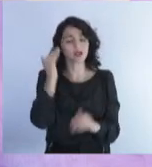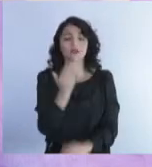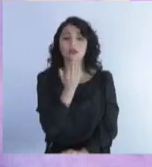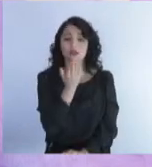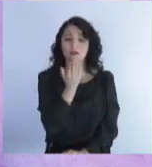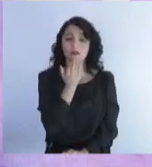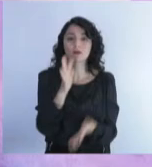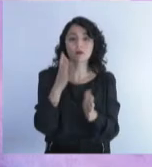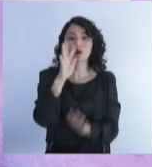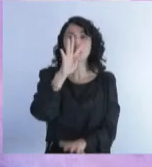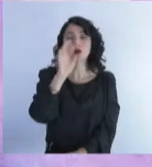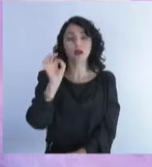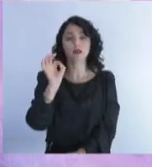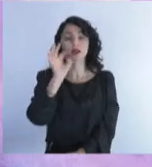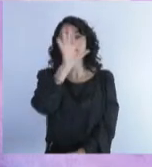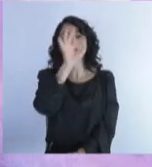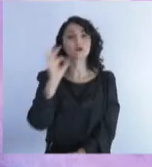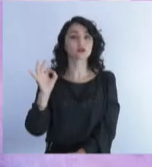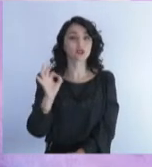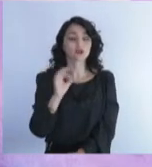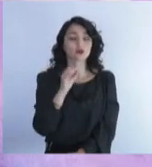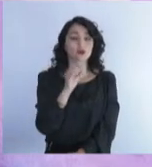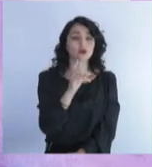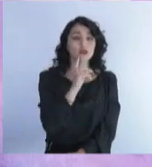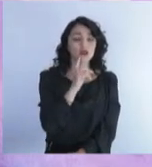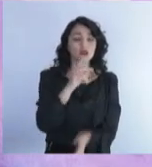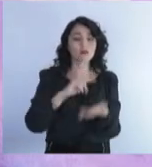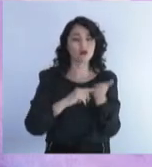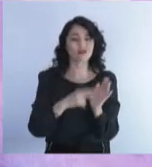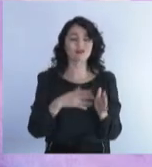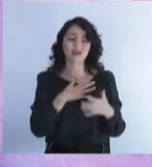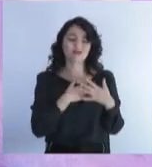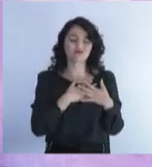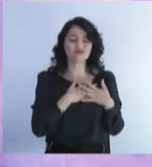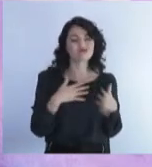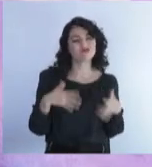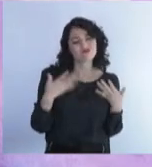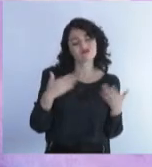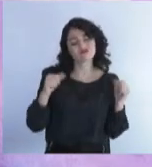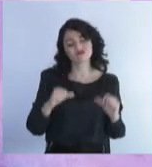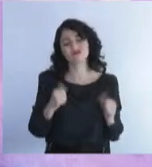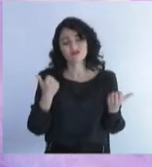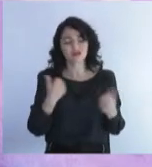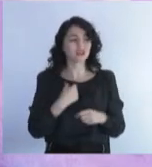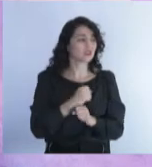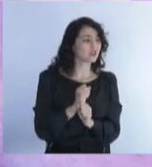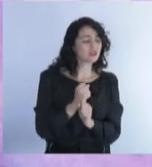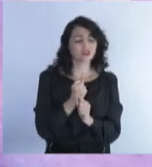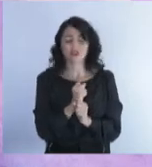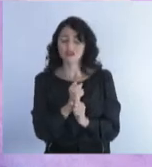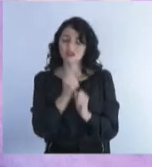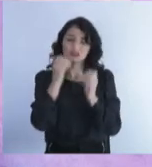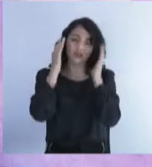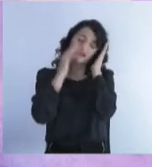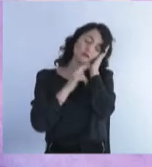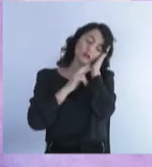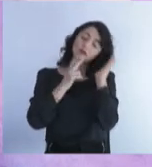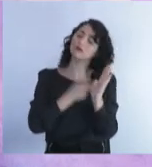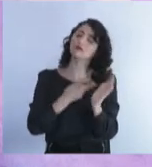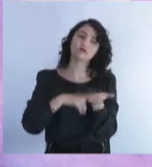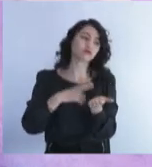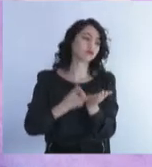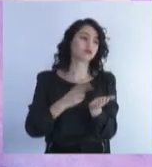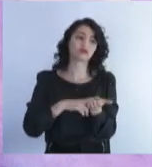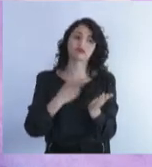del 40% de las personas manifestó alteraciones del ánimo, sensación de agobio, trastornos del sueño,